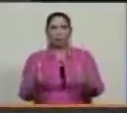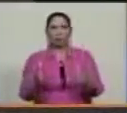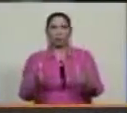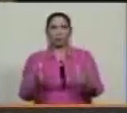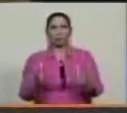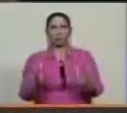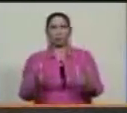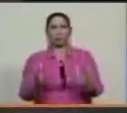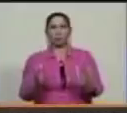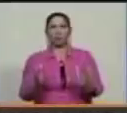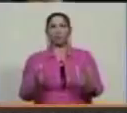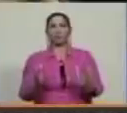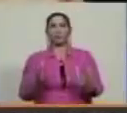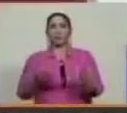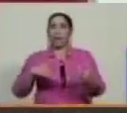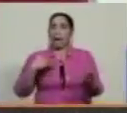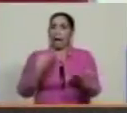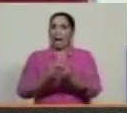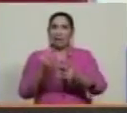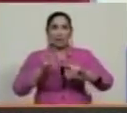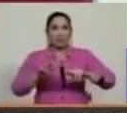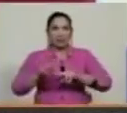estudiantes, hasta los niños